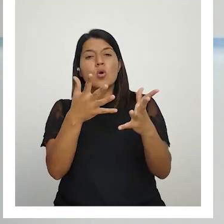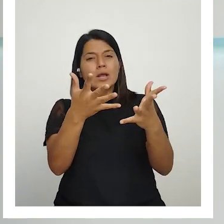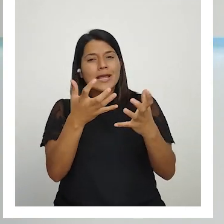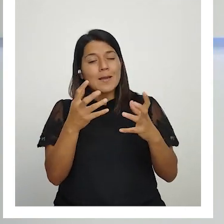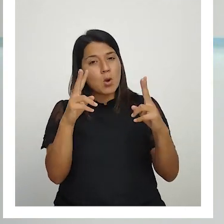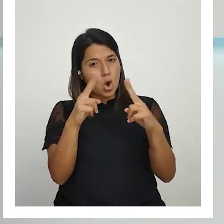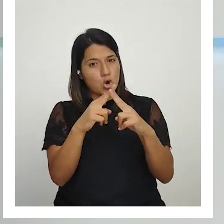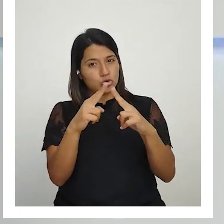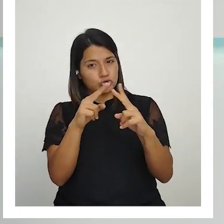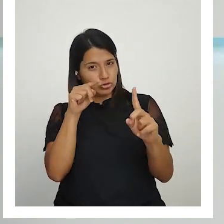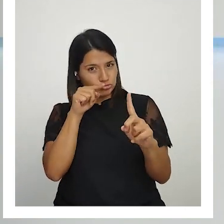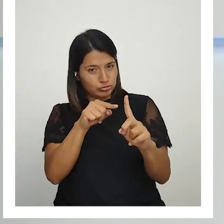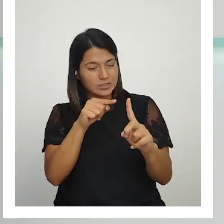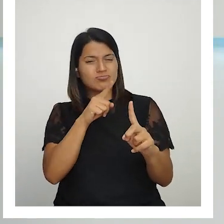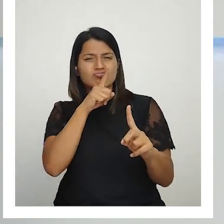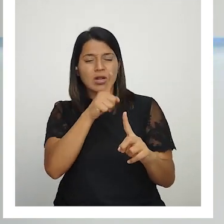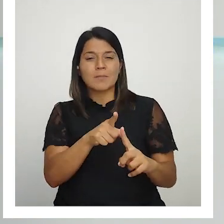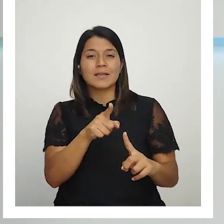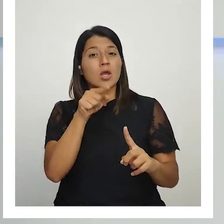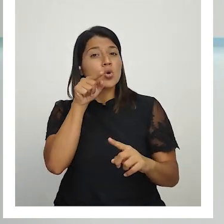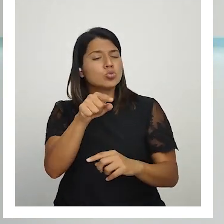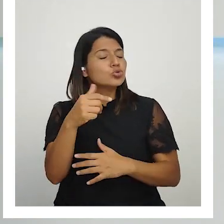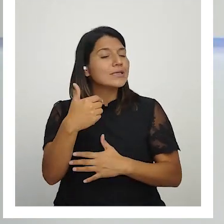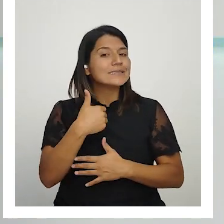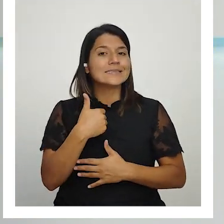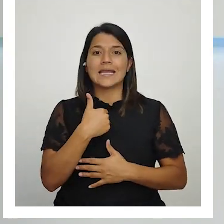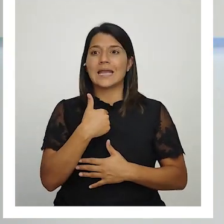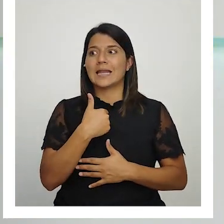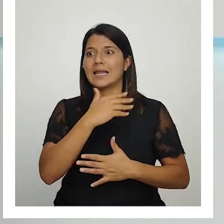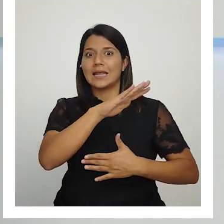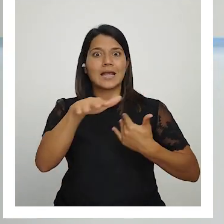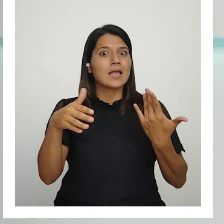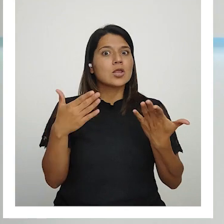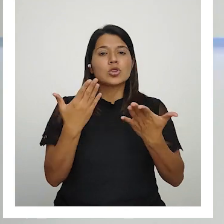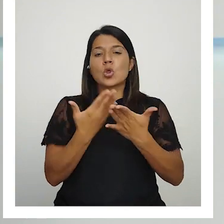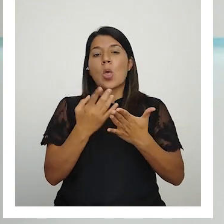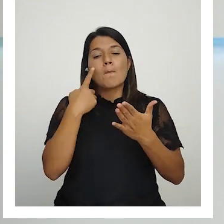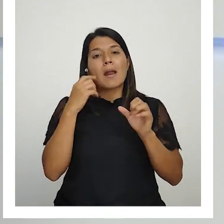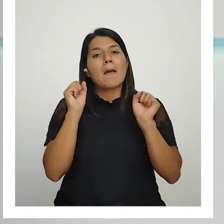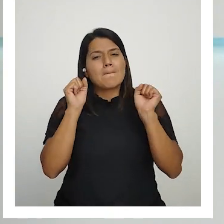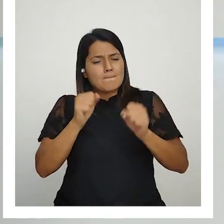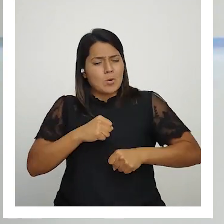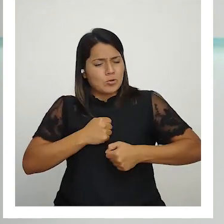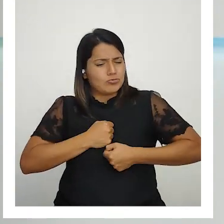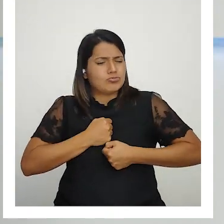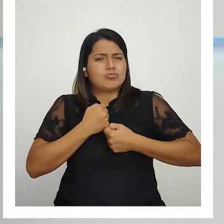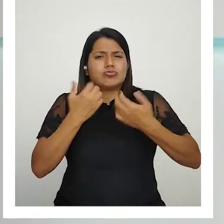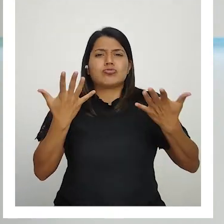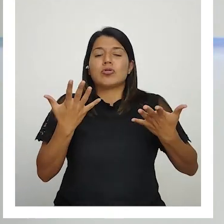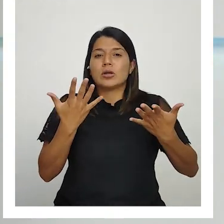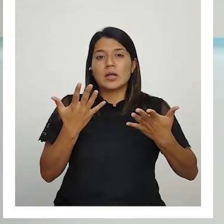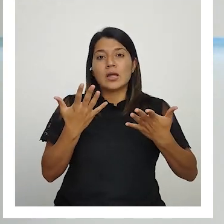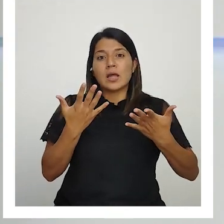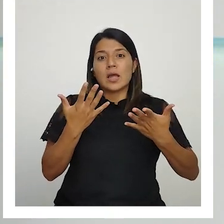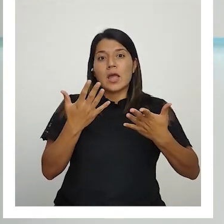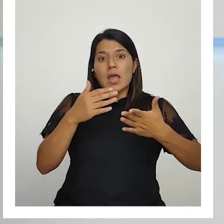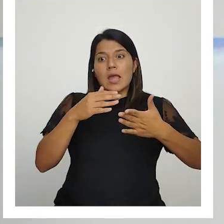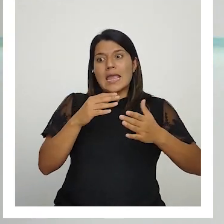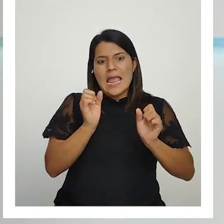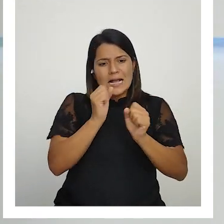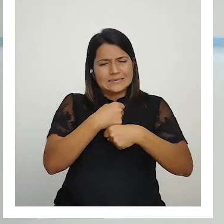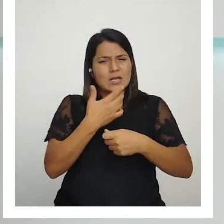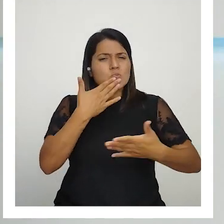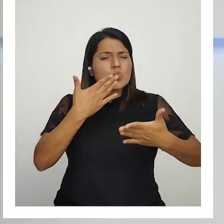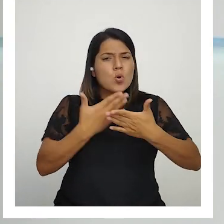queremos conocerlos verdaderamente. Tienen todas las herramientas para poder desenvolverse en una muy buena